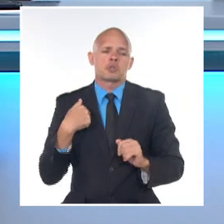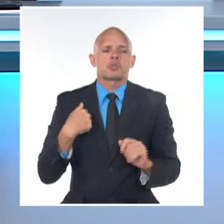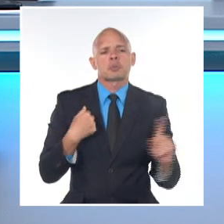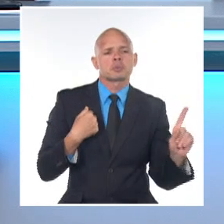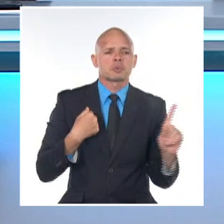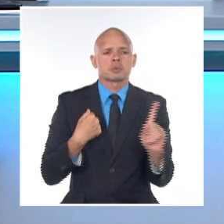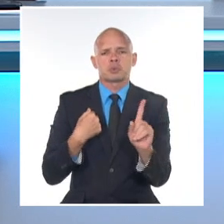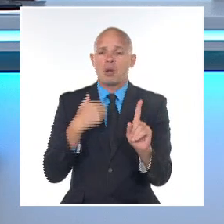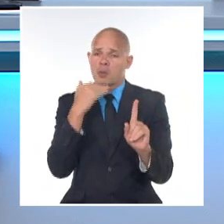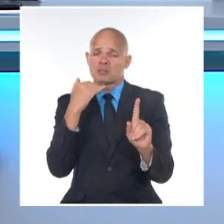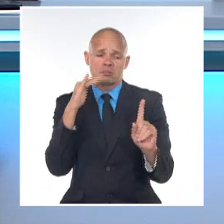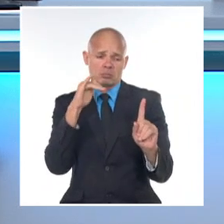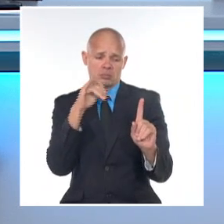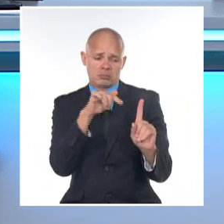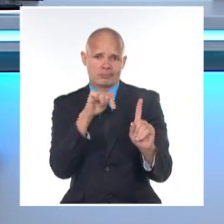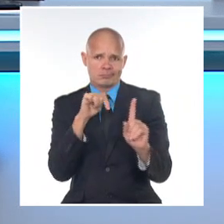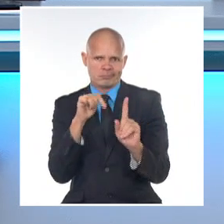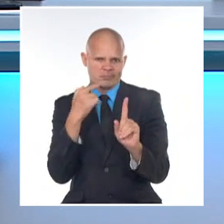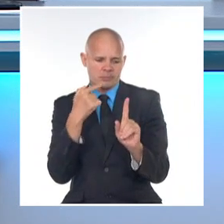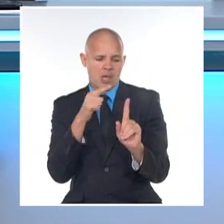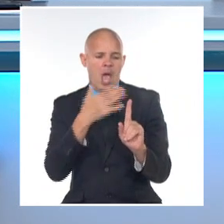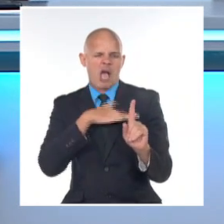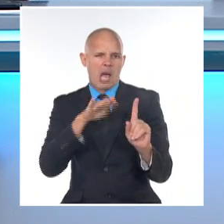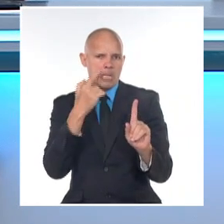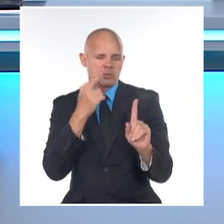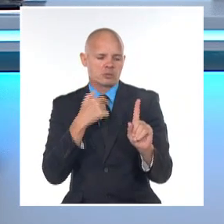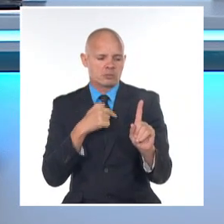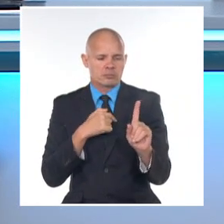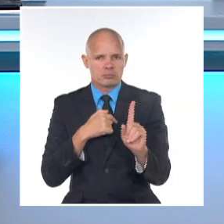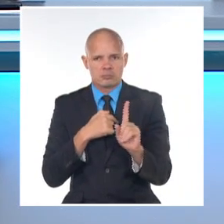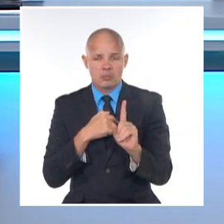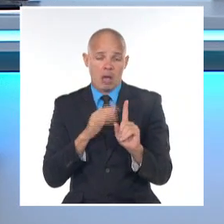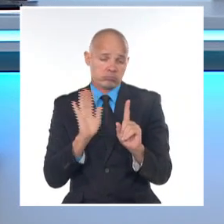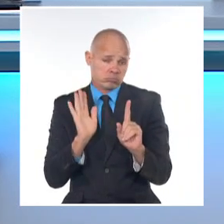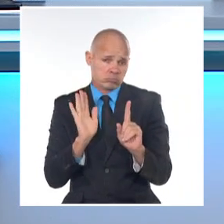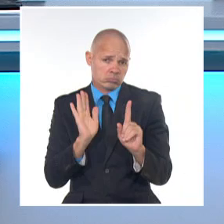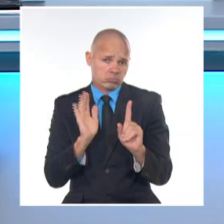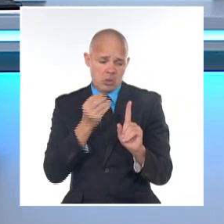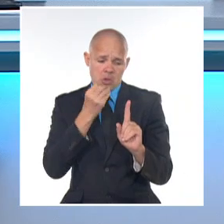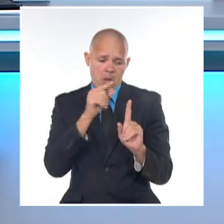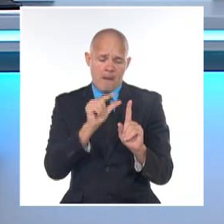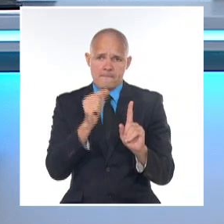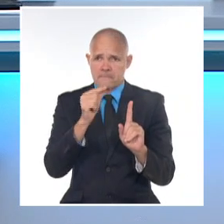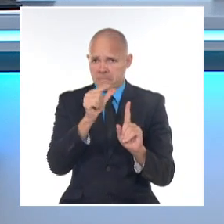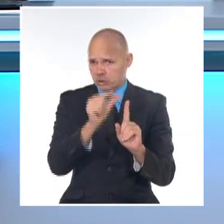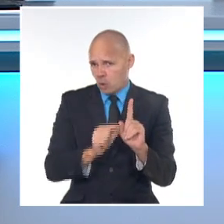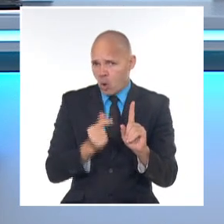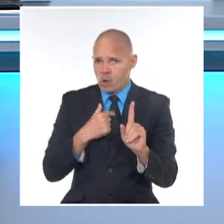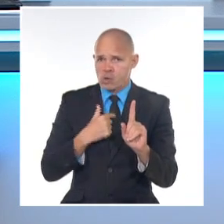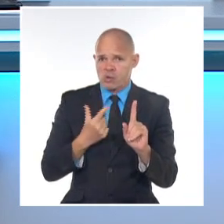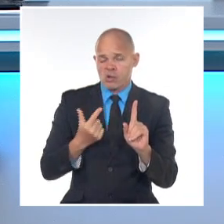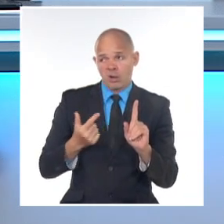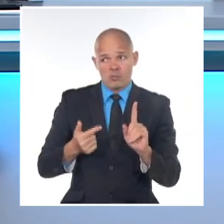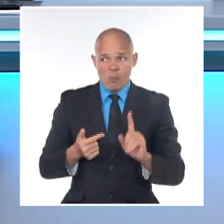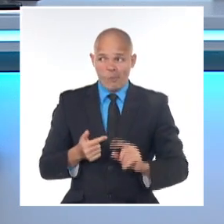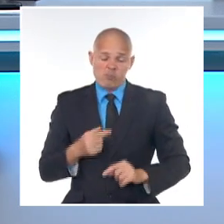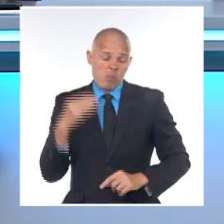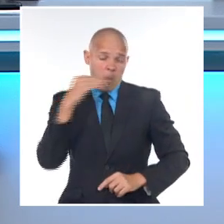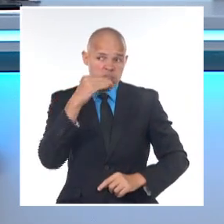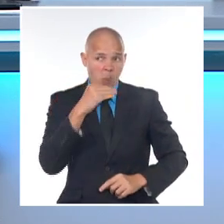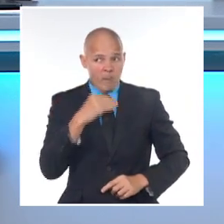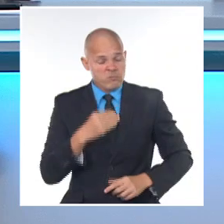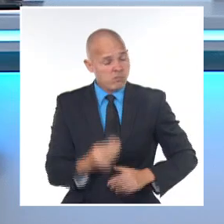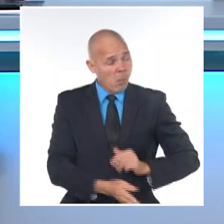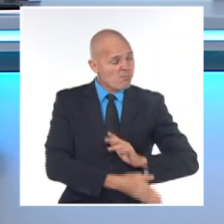y eso va calentándose en el ambiente, no sé, o sea, la persona como resultado de su carácter o de su proyección